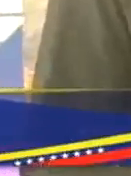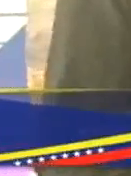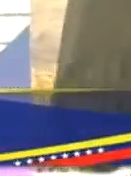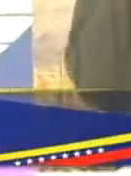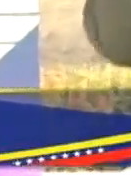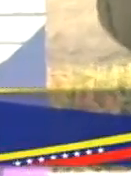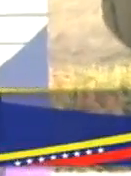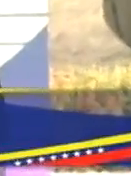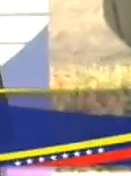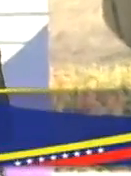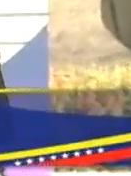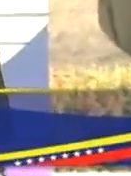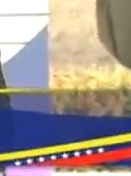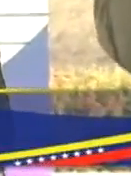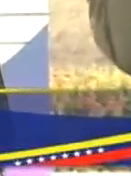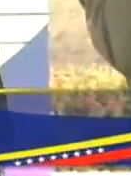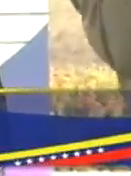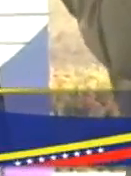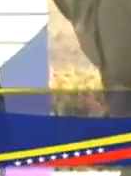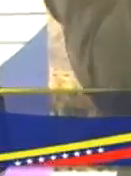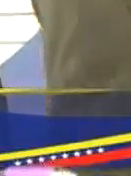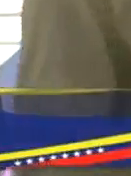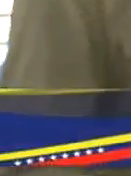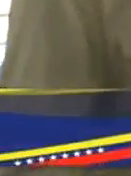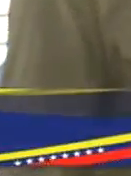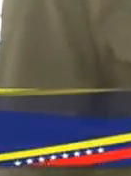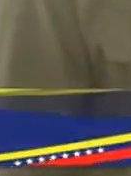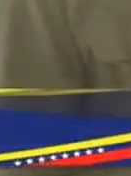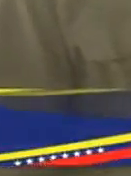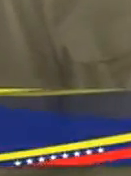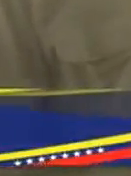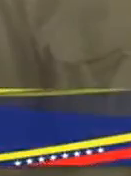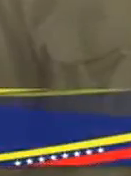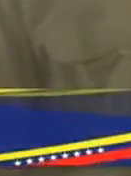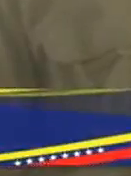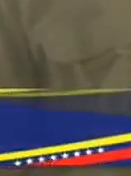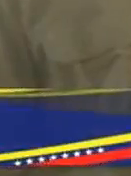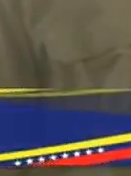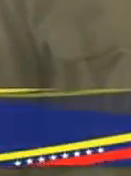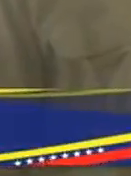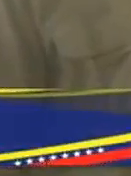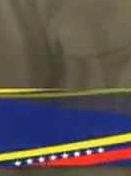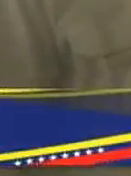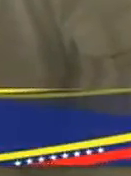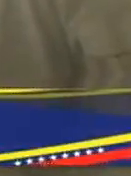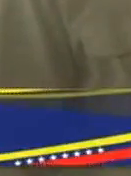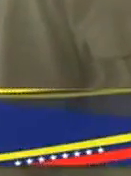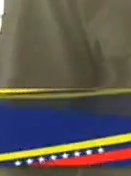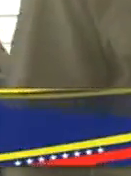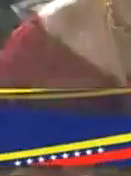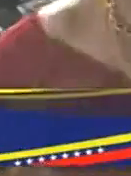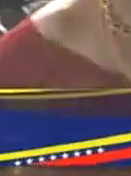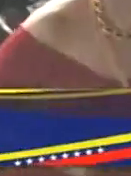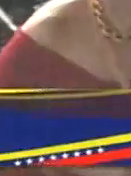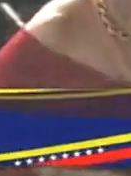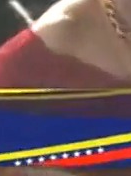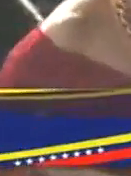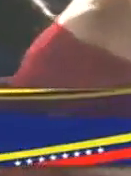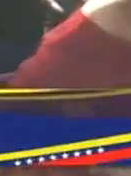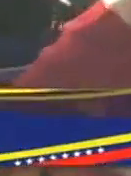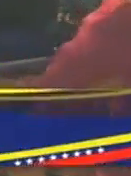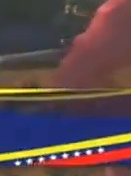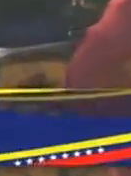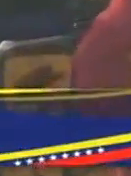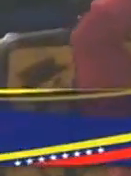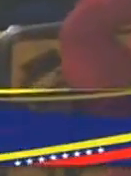soberanía. Este evento logró darle vigencia actual a la lucha liderada hace 200 años por el libertador y padre de la patria, Simón